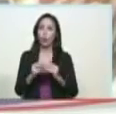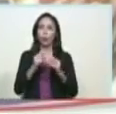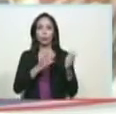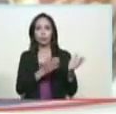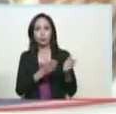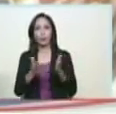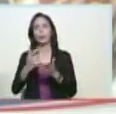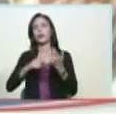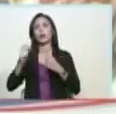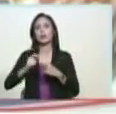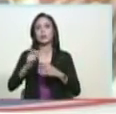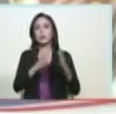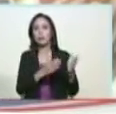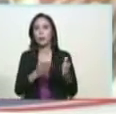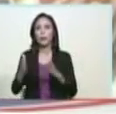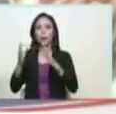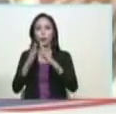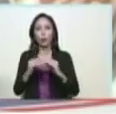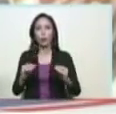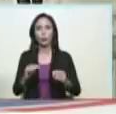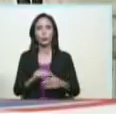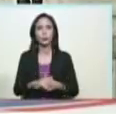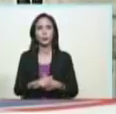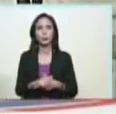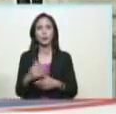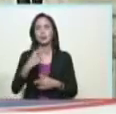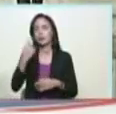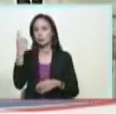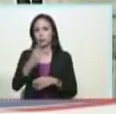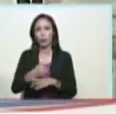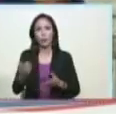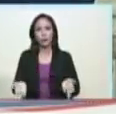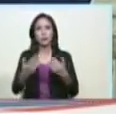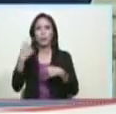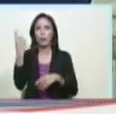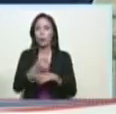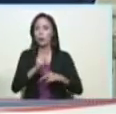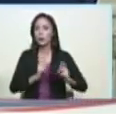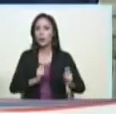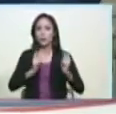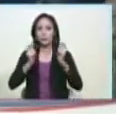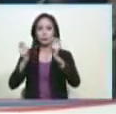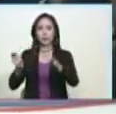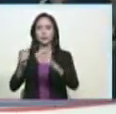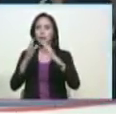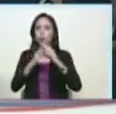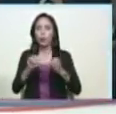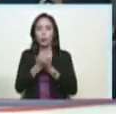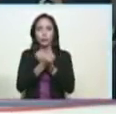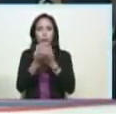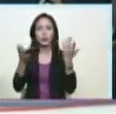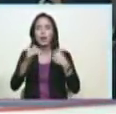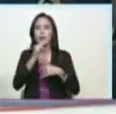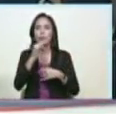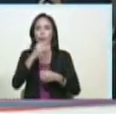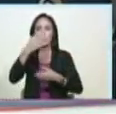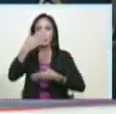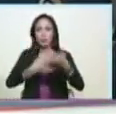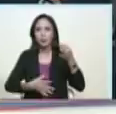para el desarrollo económico futuro cumple aquí se lo entrego vicepresidente publíquese